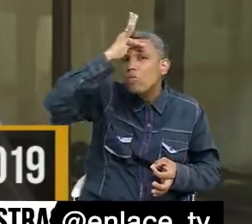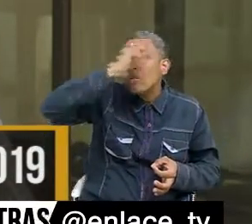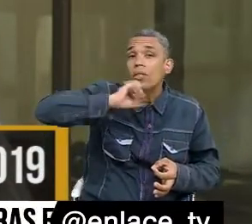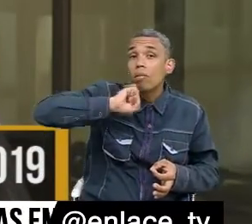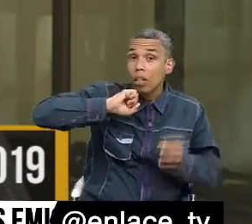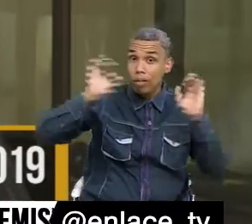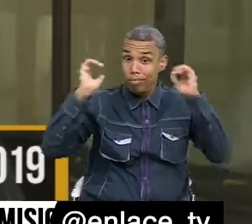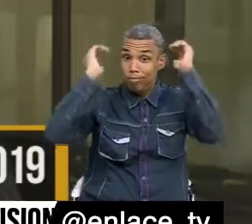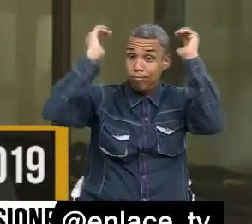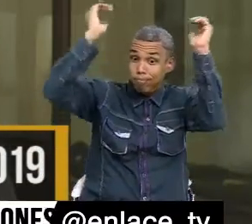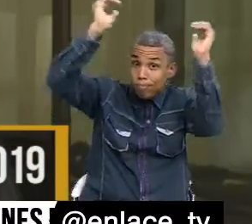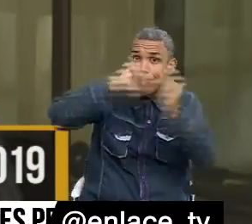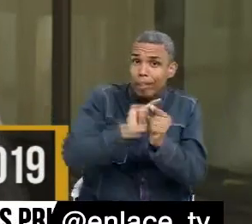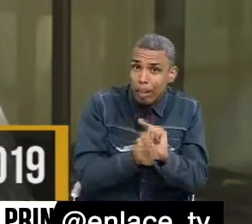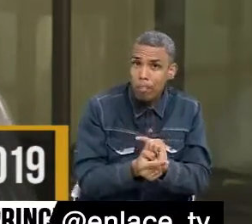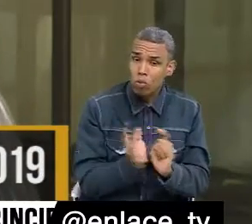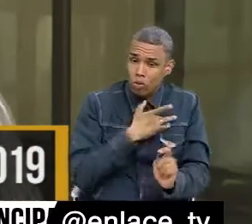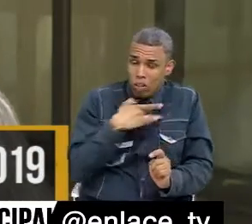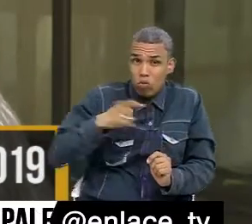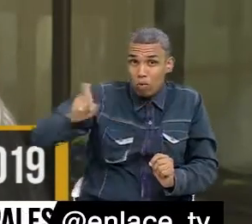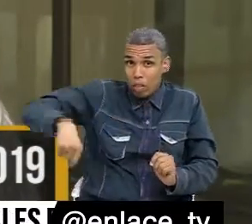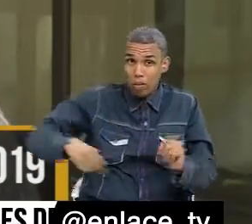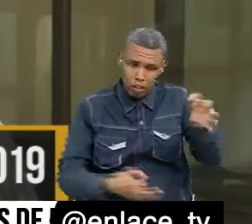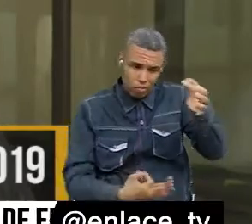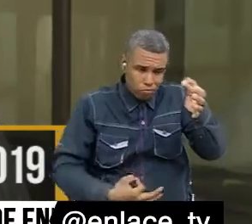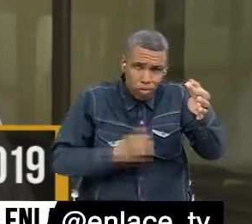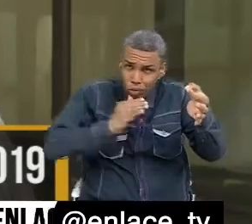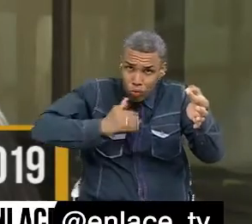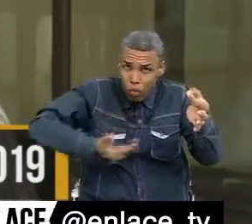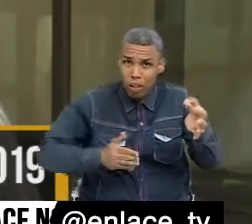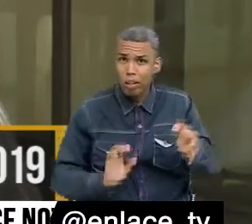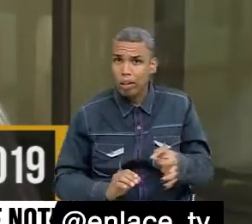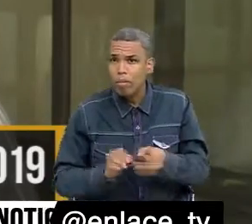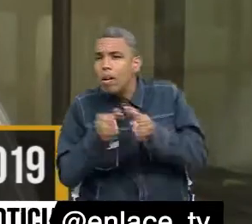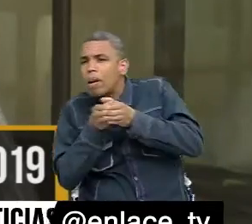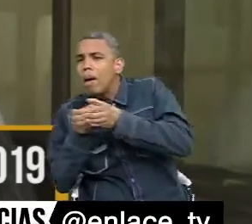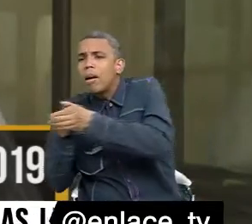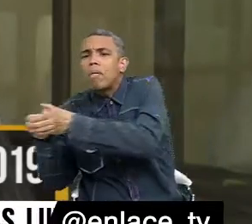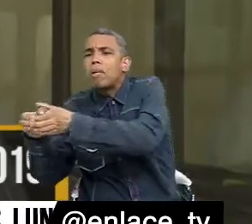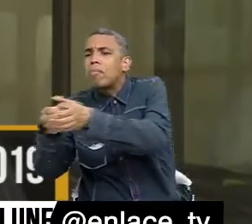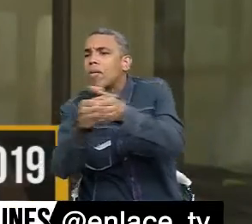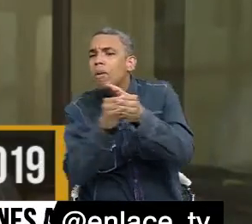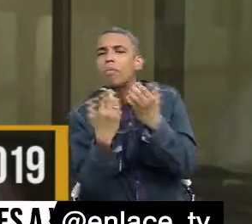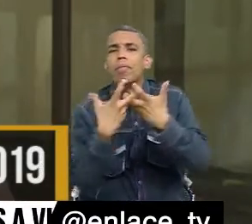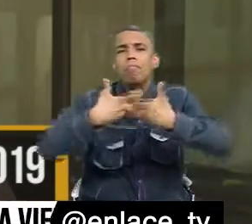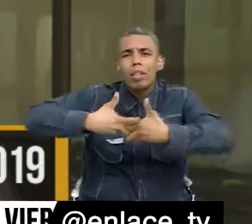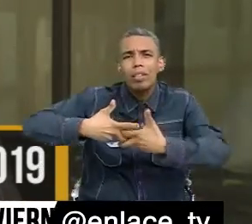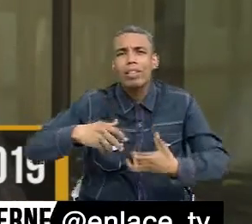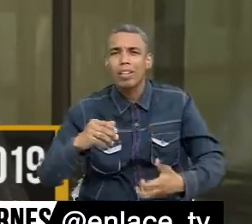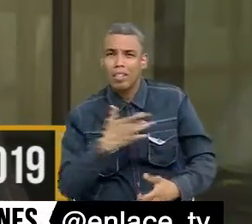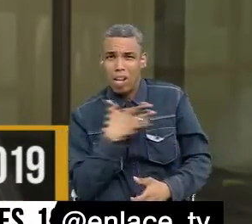está consolidando el gobierno nacional. Y así pudiéramos decir de otros aspectos. Por ejemplo, nosotros consideramos